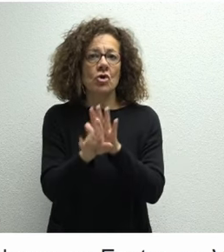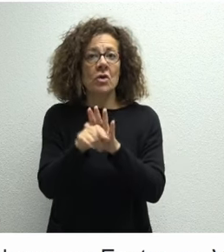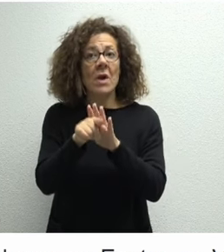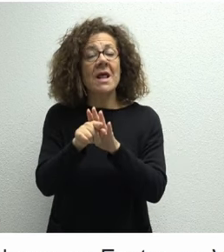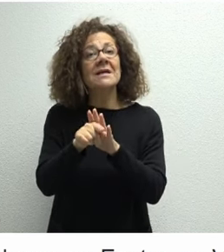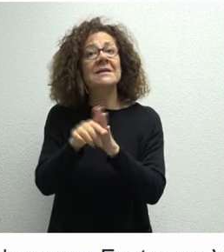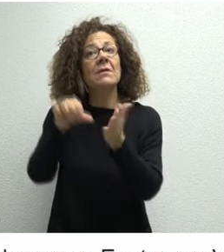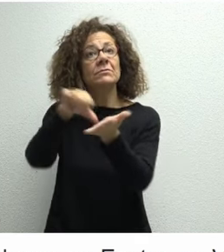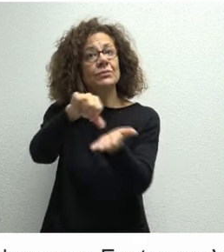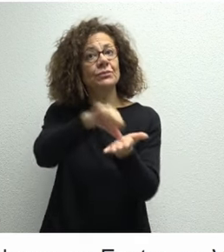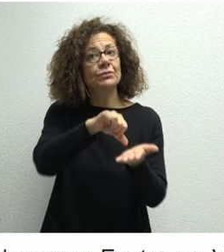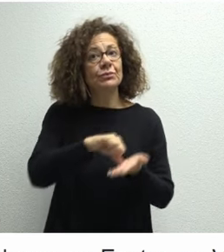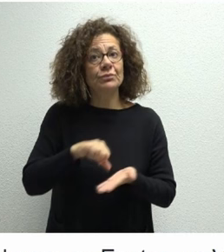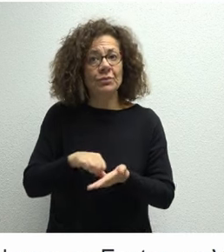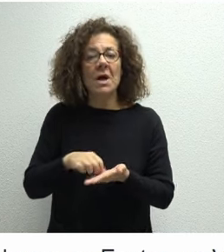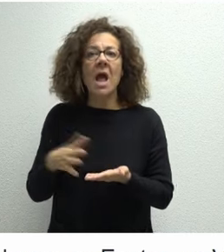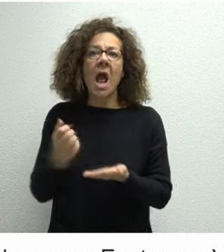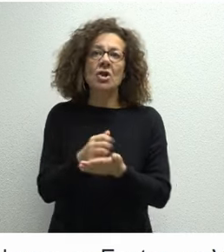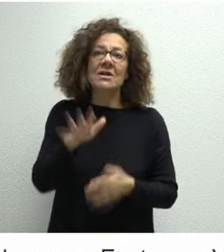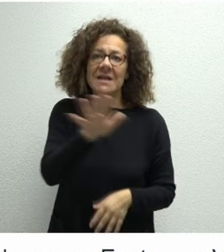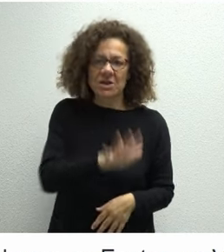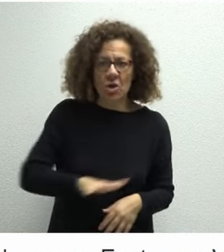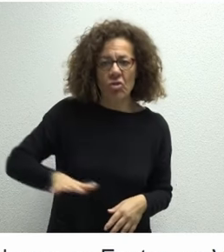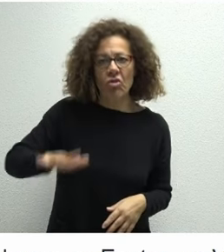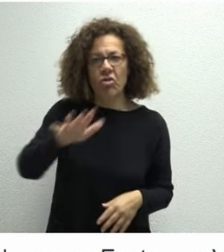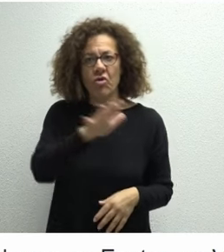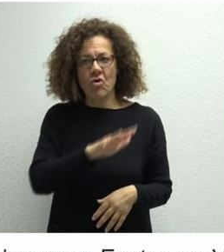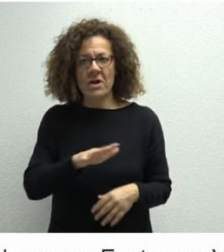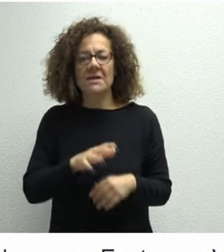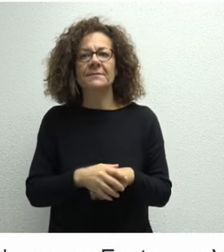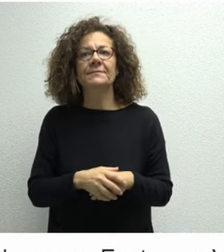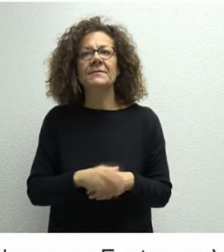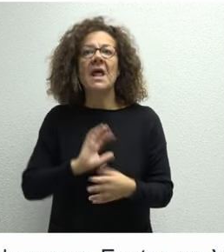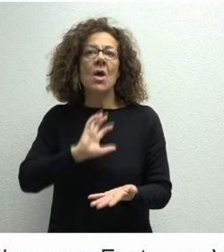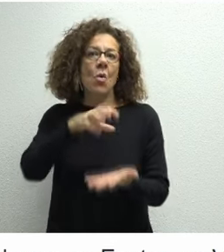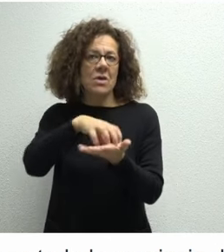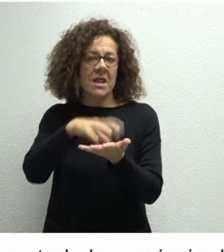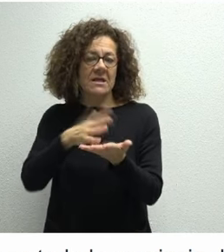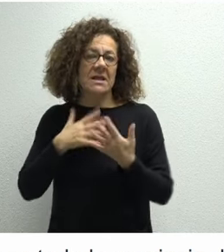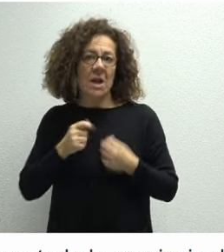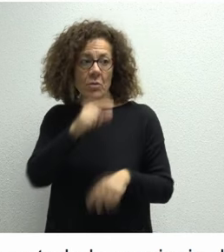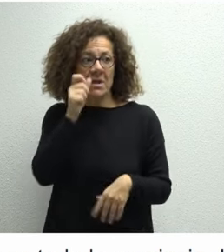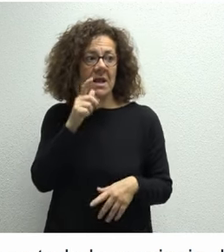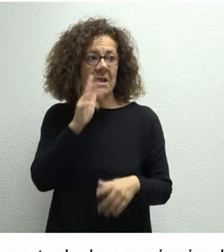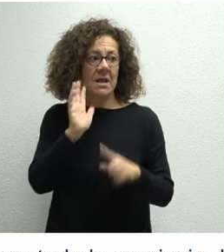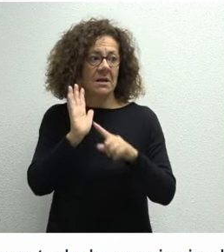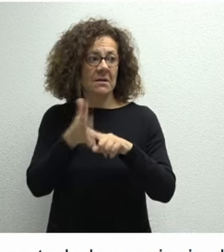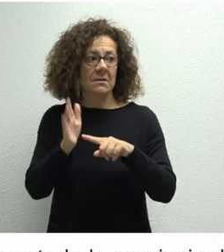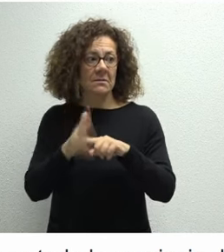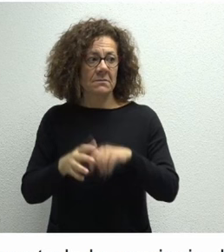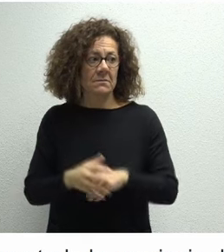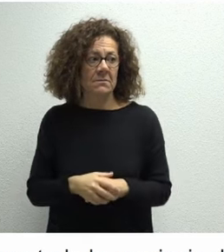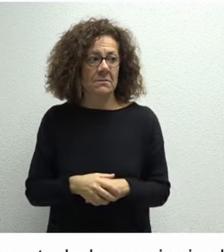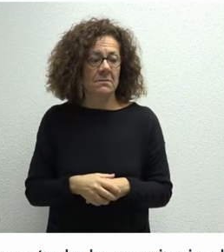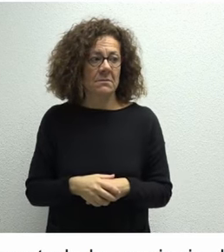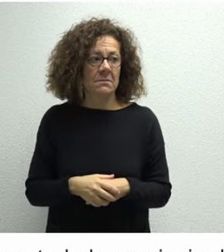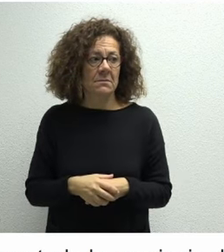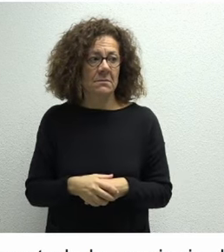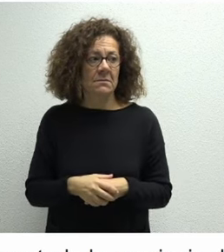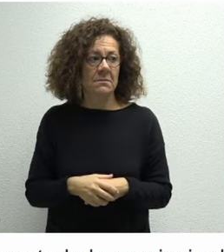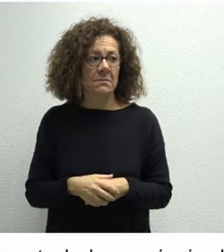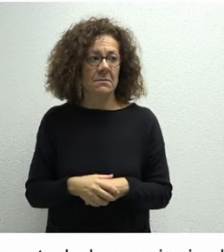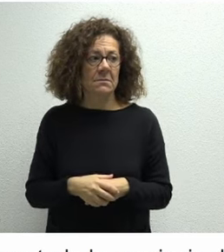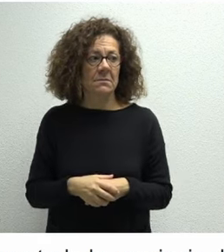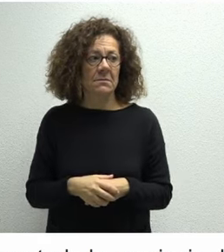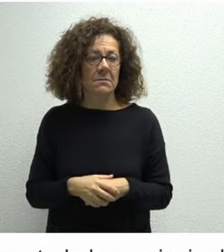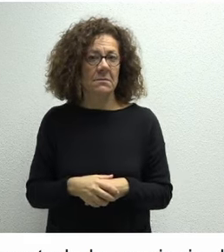implantación por todas las por todas las zonas de las unidades de Salud Mental de de Castilla de la Mancha y y bueno